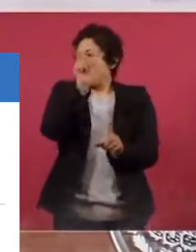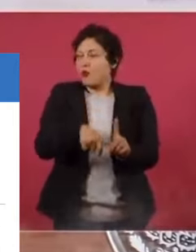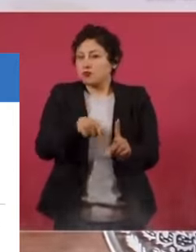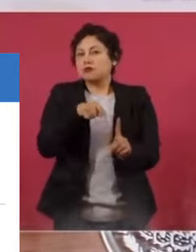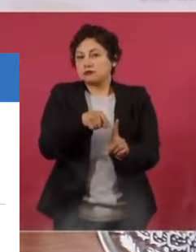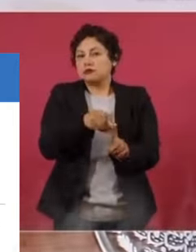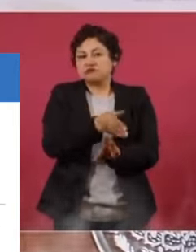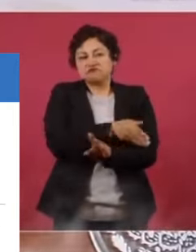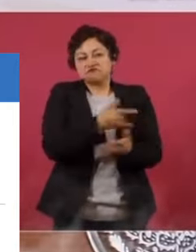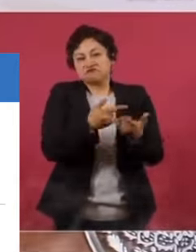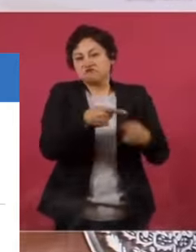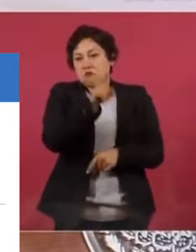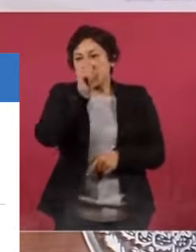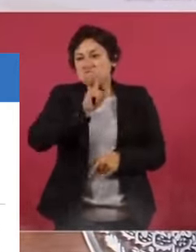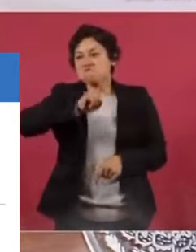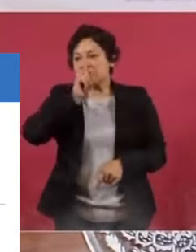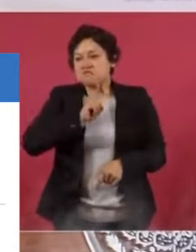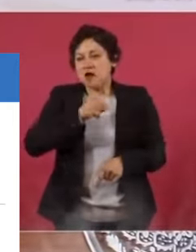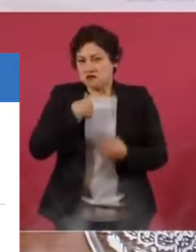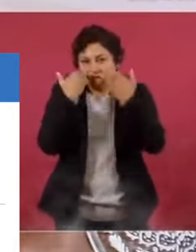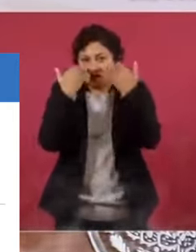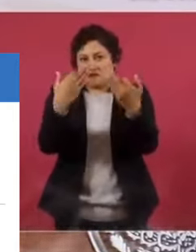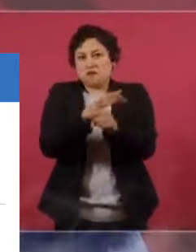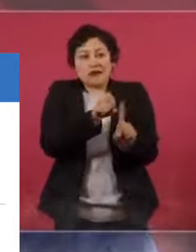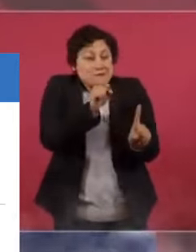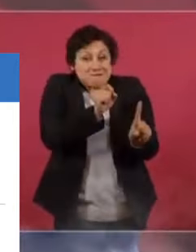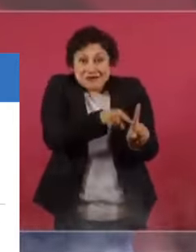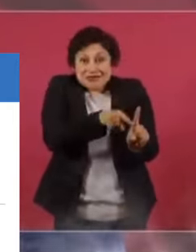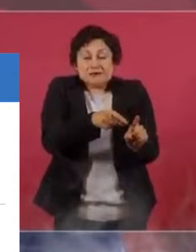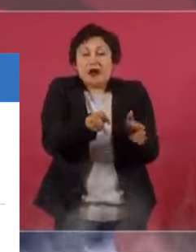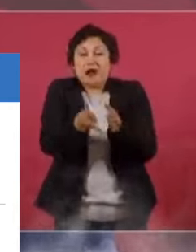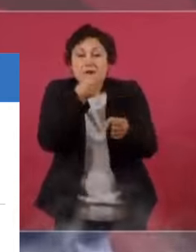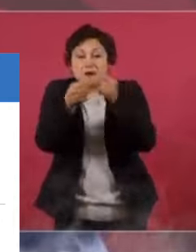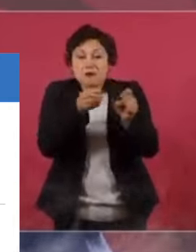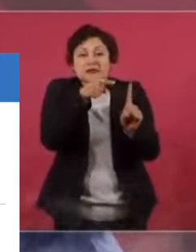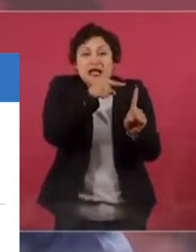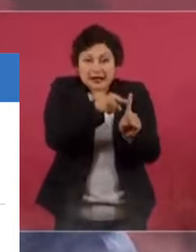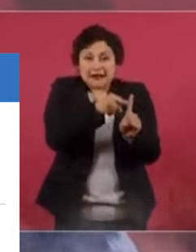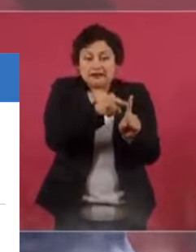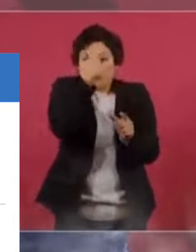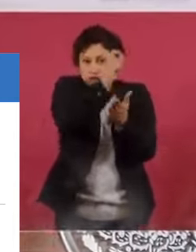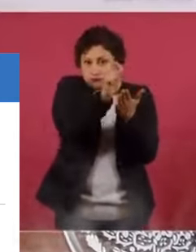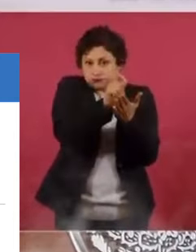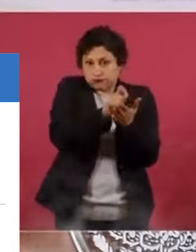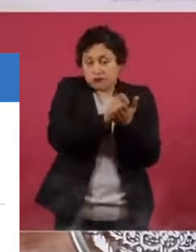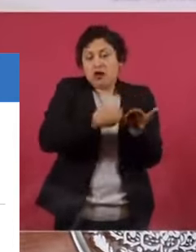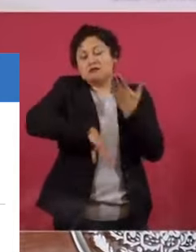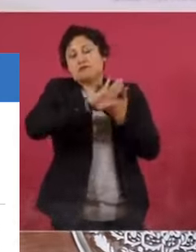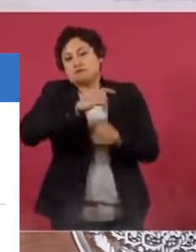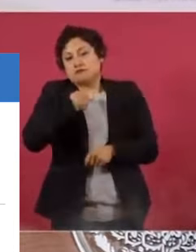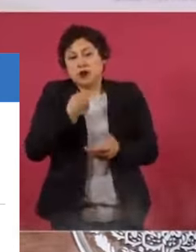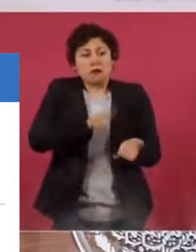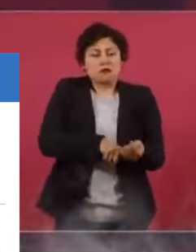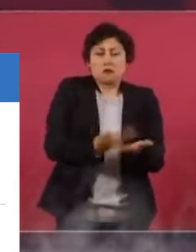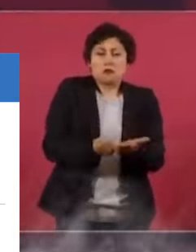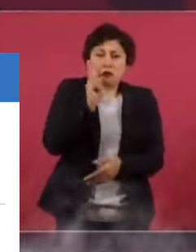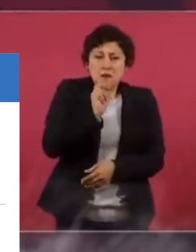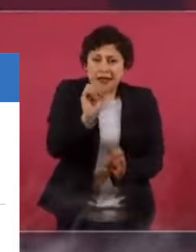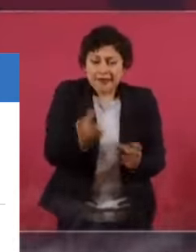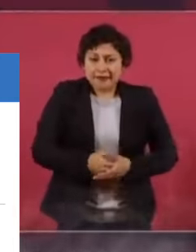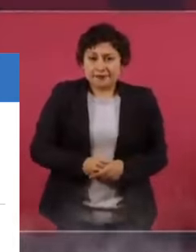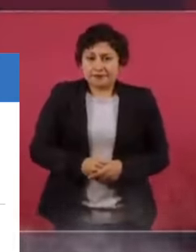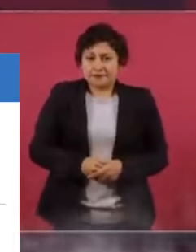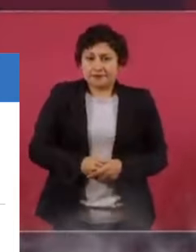una calumniadora. Me consta, porque a mí me calumnió. Escribió un libro en contra mía sin ninguna prueba. Ninguna prueba. Y lo